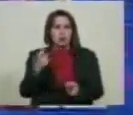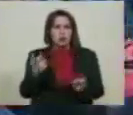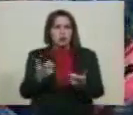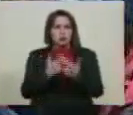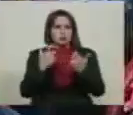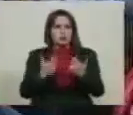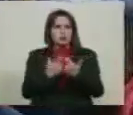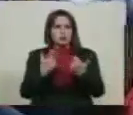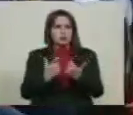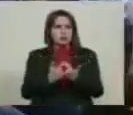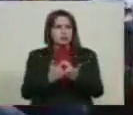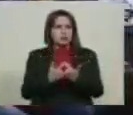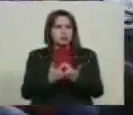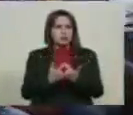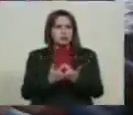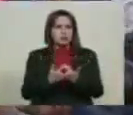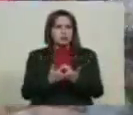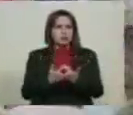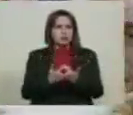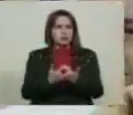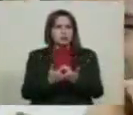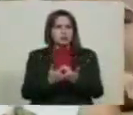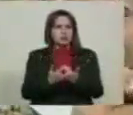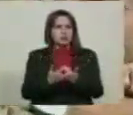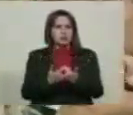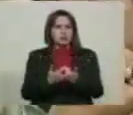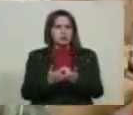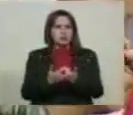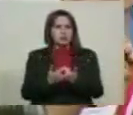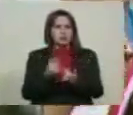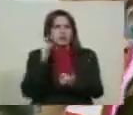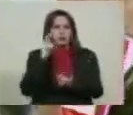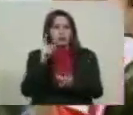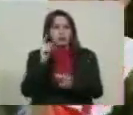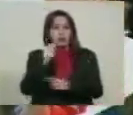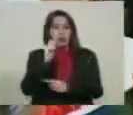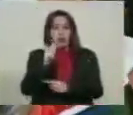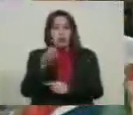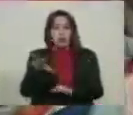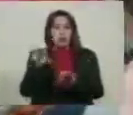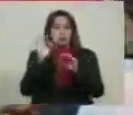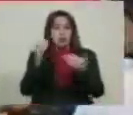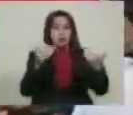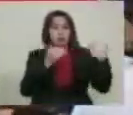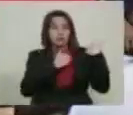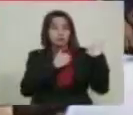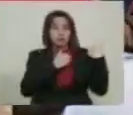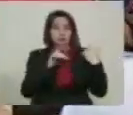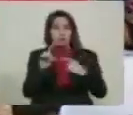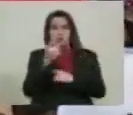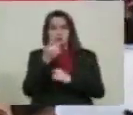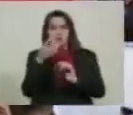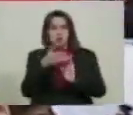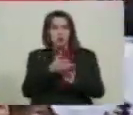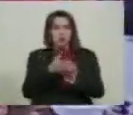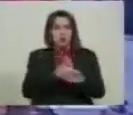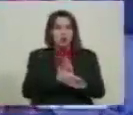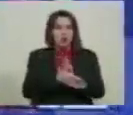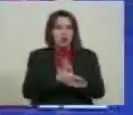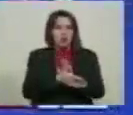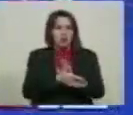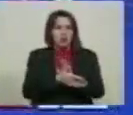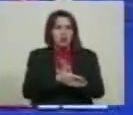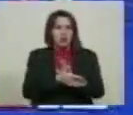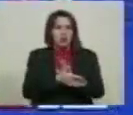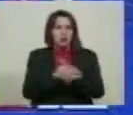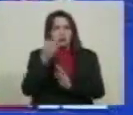Cuando necesitamos asumir una tarea especial, ¿Qué es lo primero que pensamos? En la